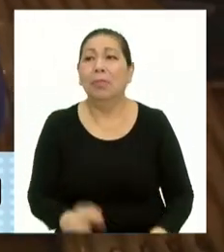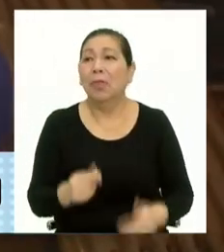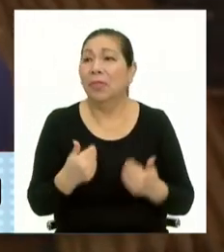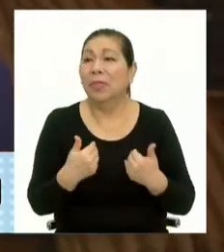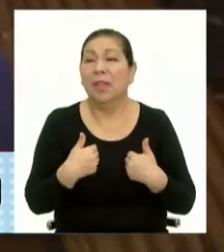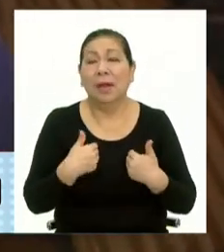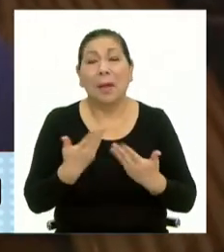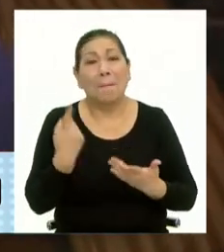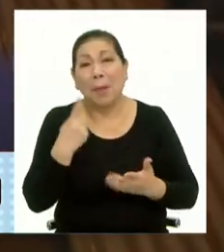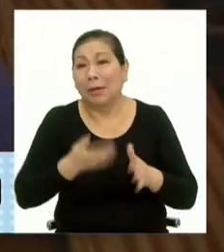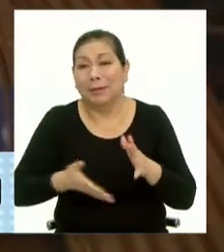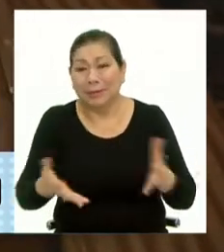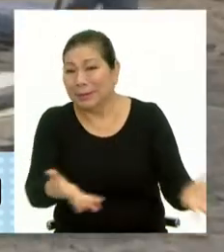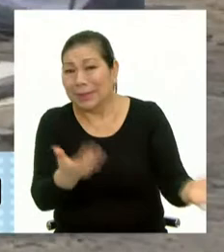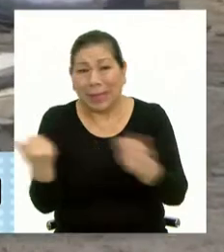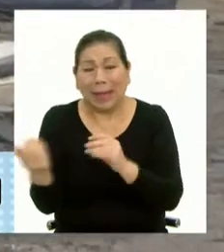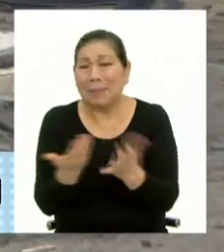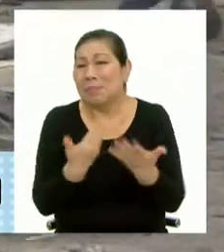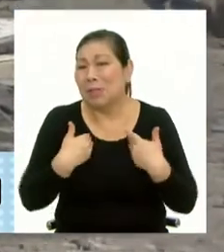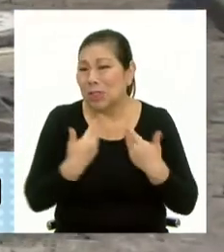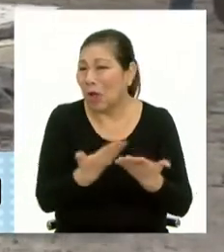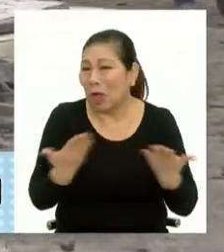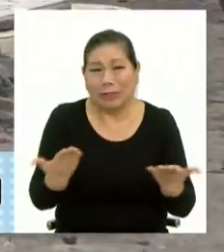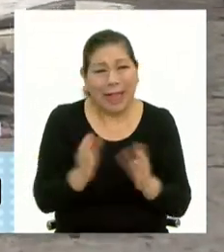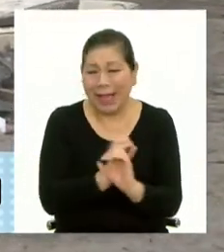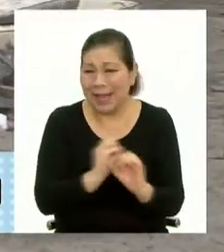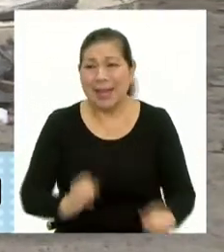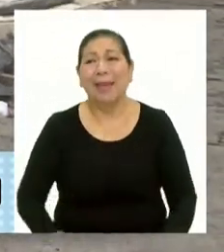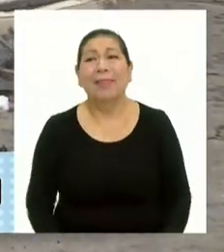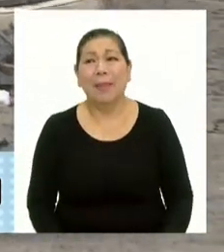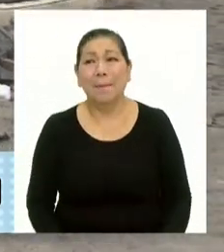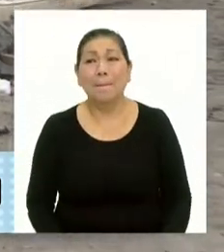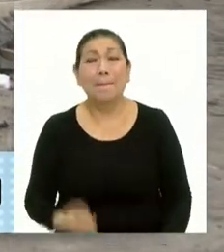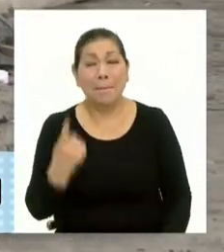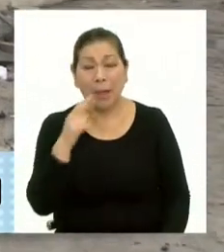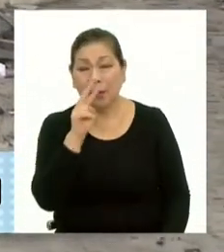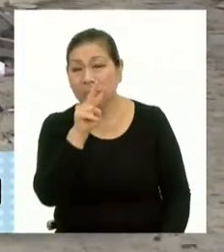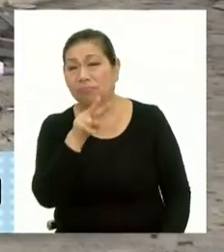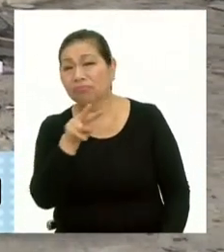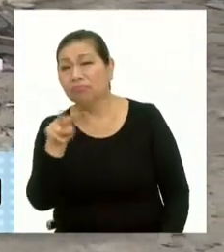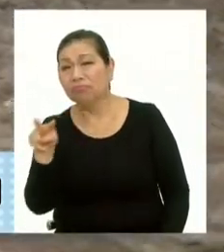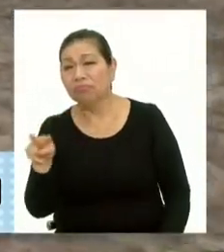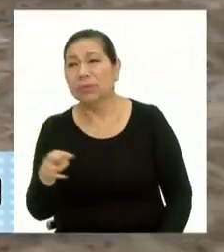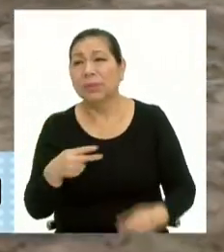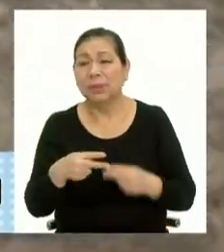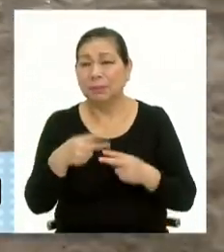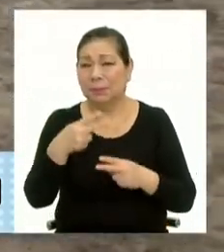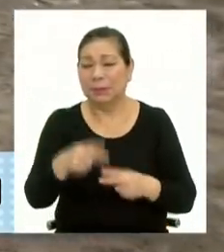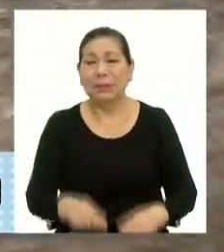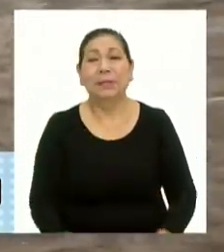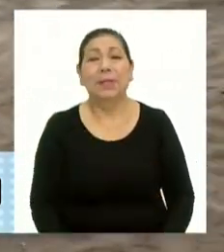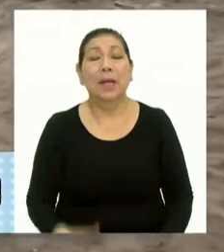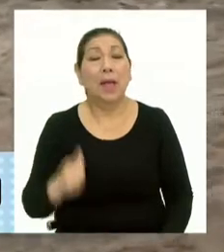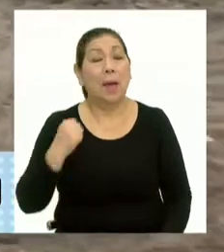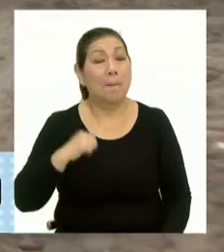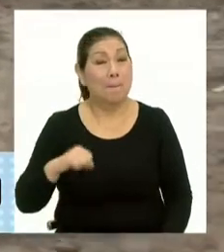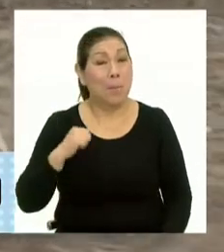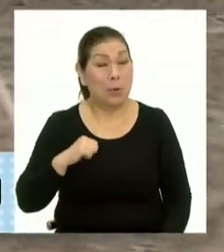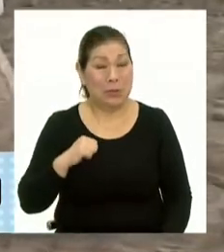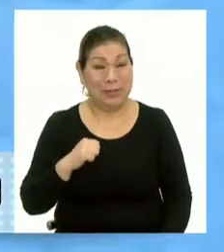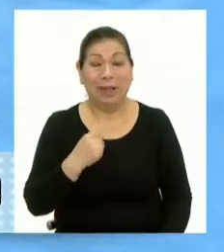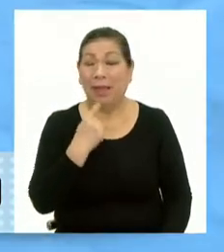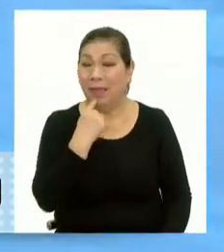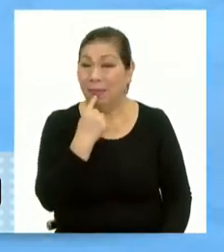teníamos oportunidad de sacar nada. La policía llegó para registrar las denuncias de los vecinos. La municipalidad del